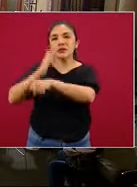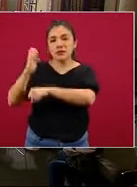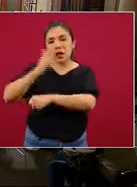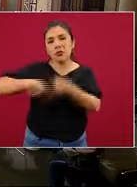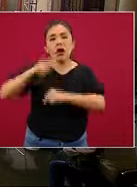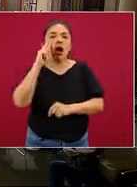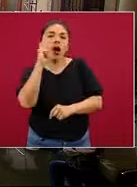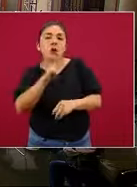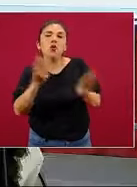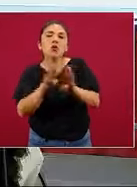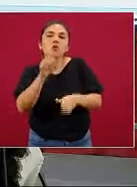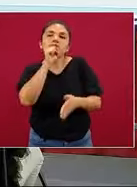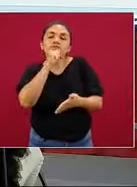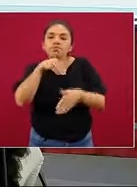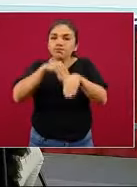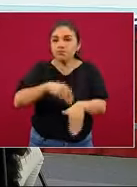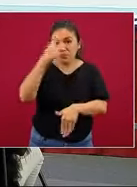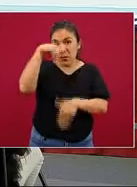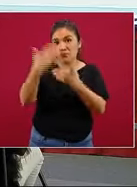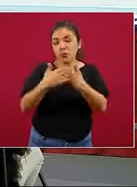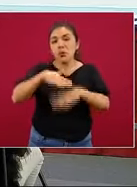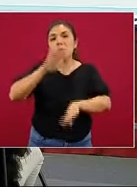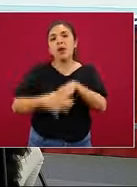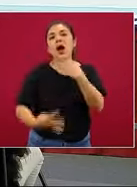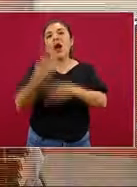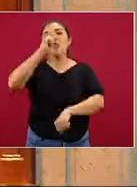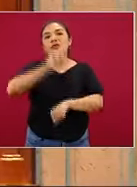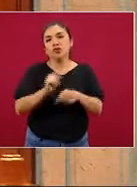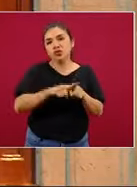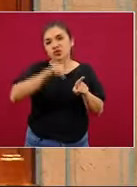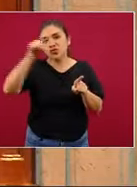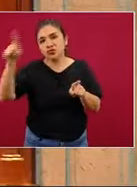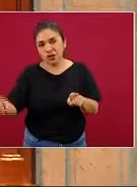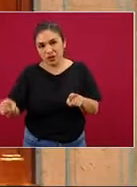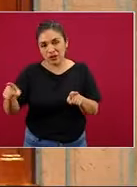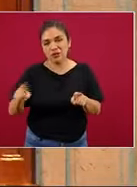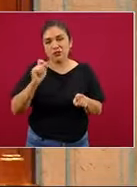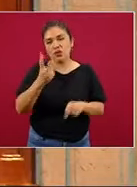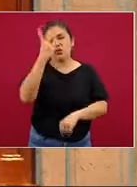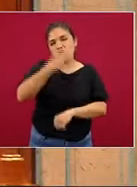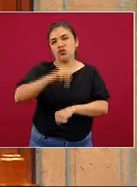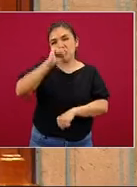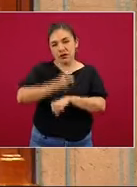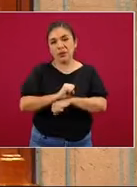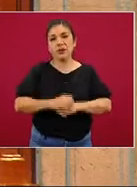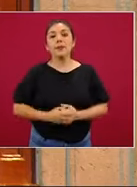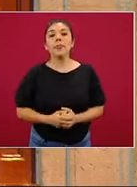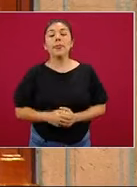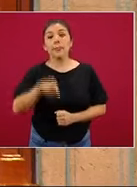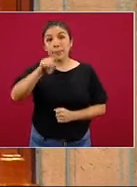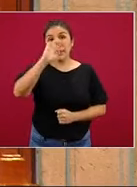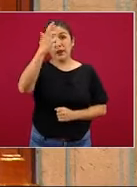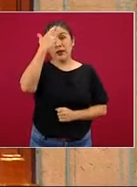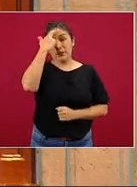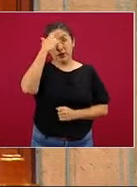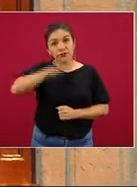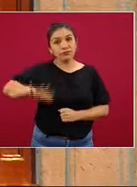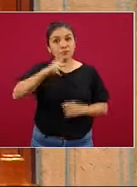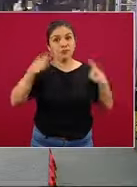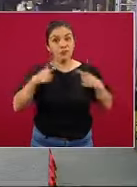cuáles serán las indicaciones para las siguientes 14 días, 2 semanas completas. Recordamos siempre a la